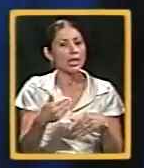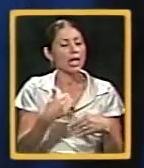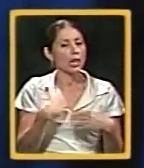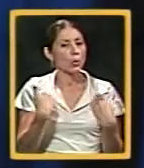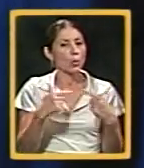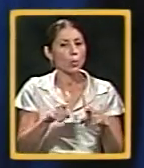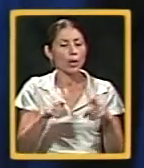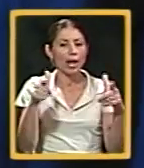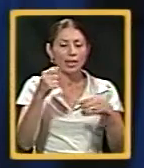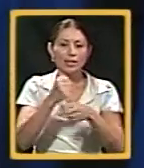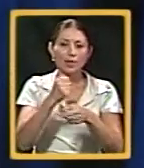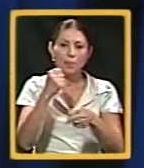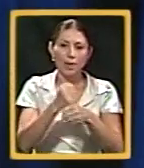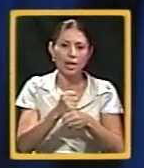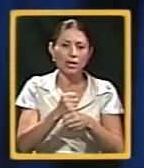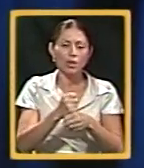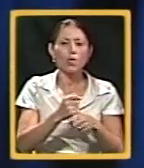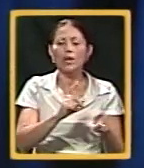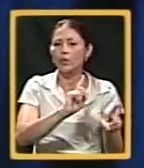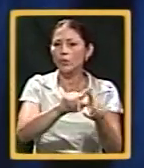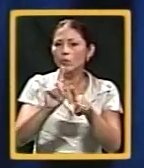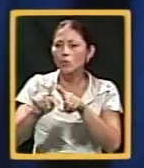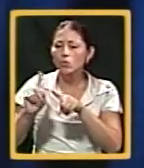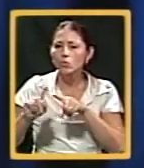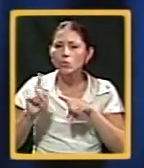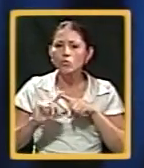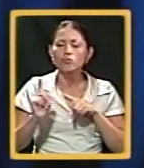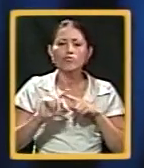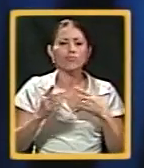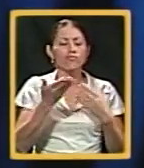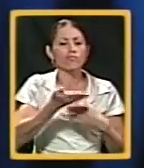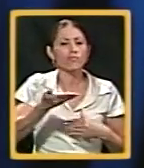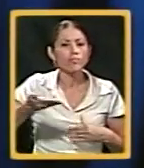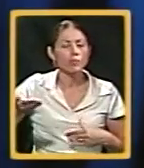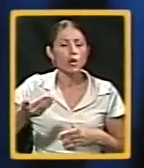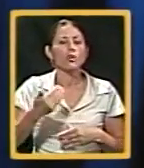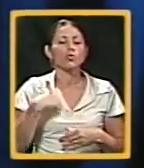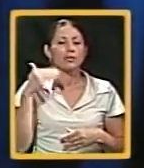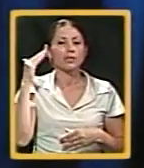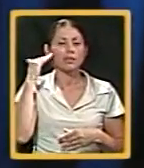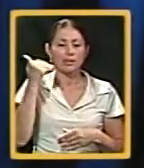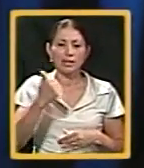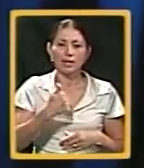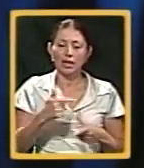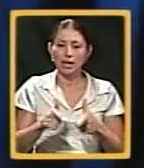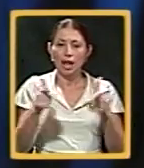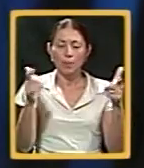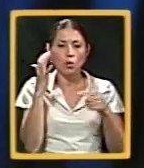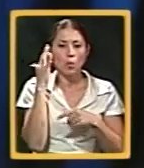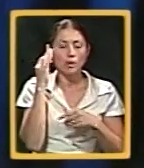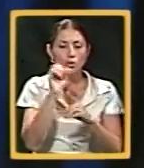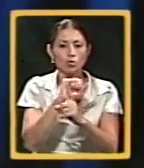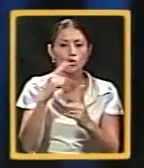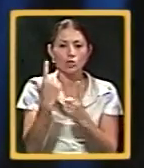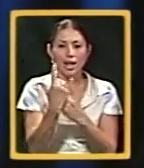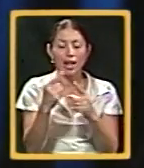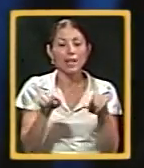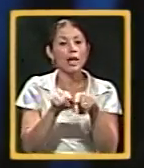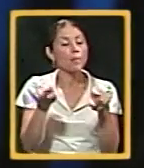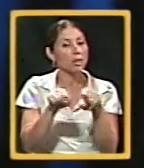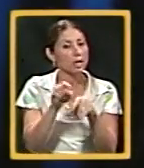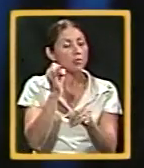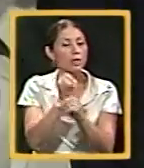desempeño y es polifacética, y yo creo que tiene una gran preocupación social en su quehacer. Es también una institución